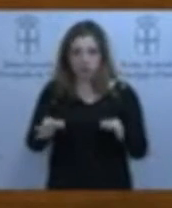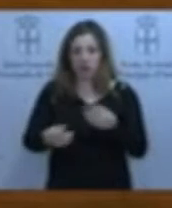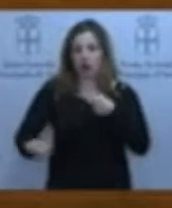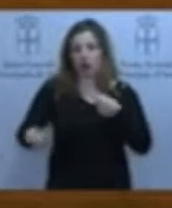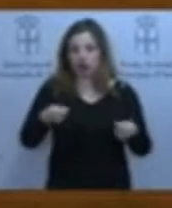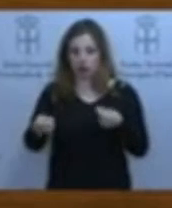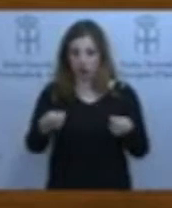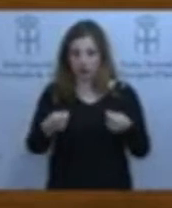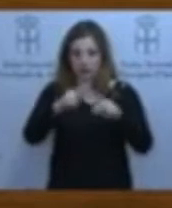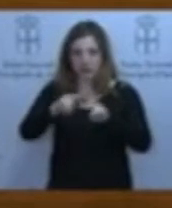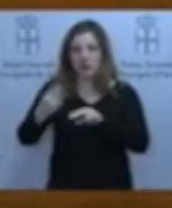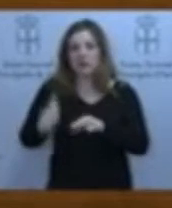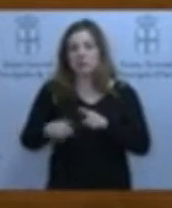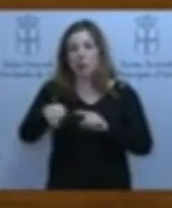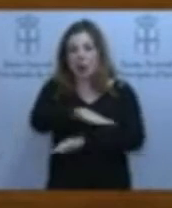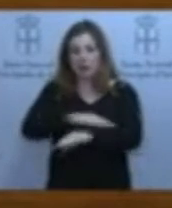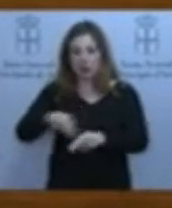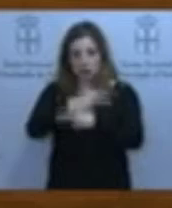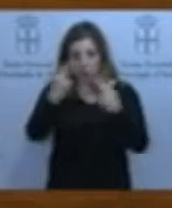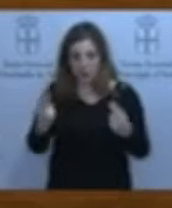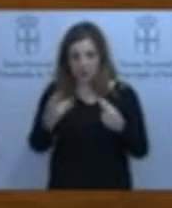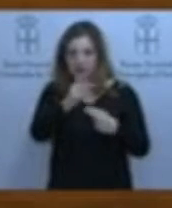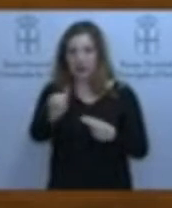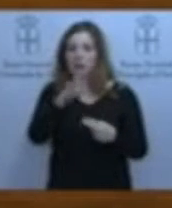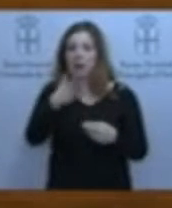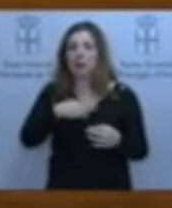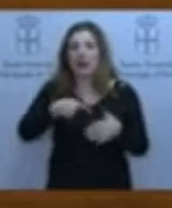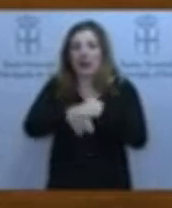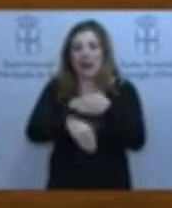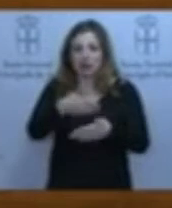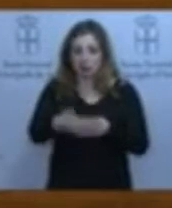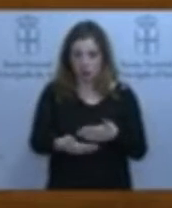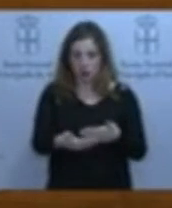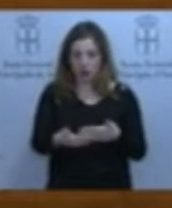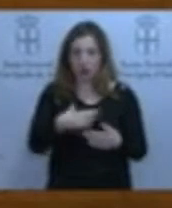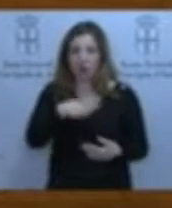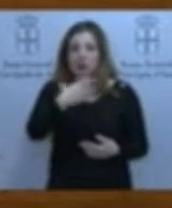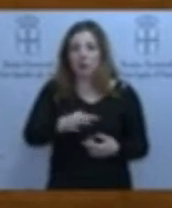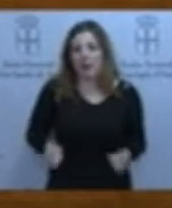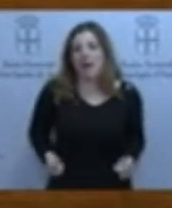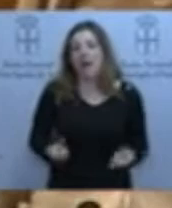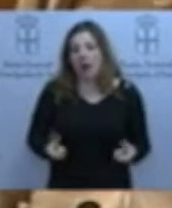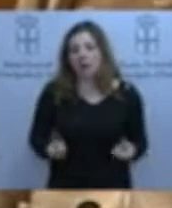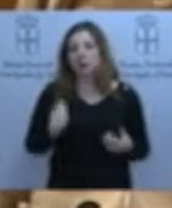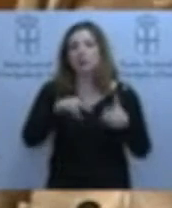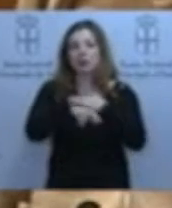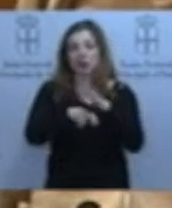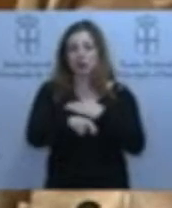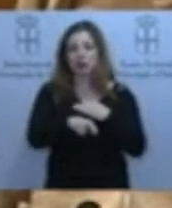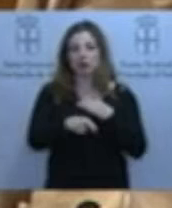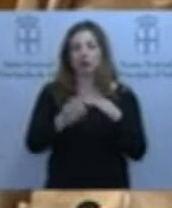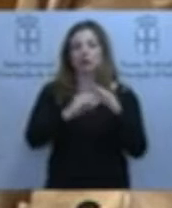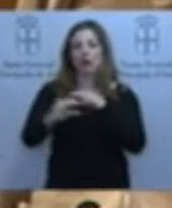controles de los que las administraciones públicas se dotan para poder gestionar el gasto de esos recursos y el empleo de esos